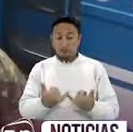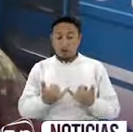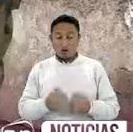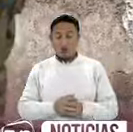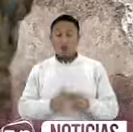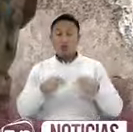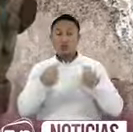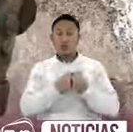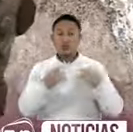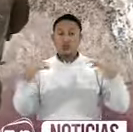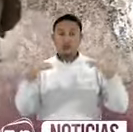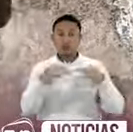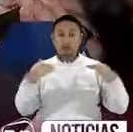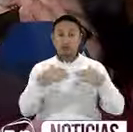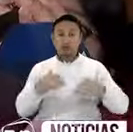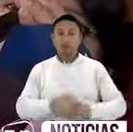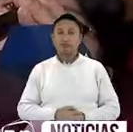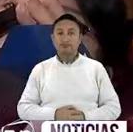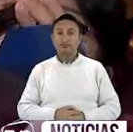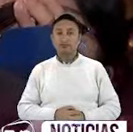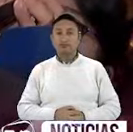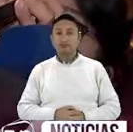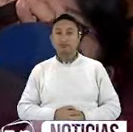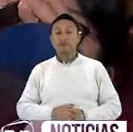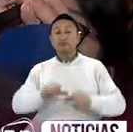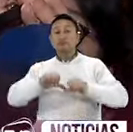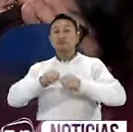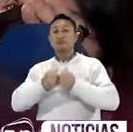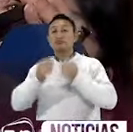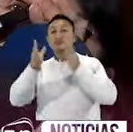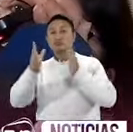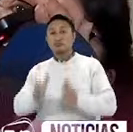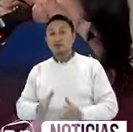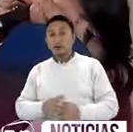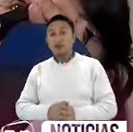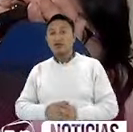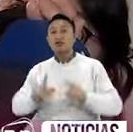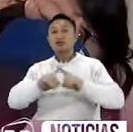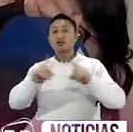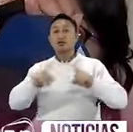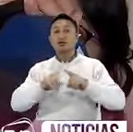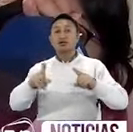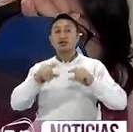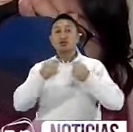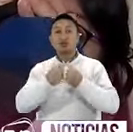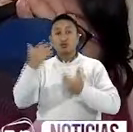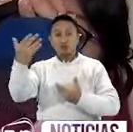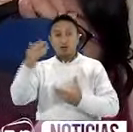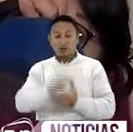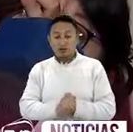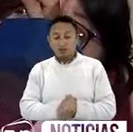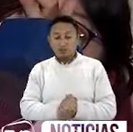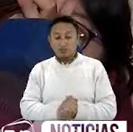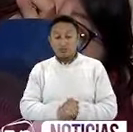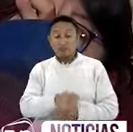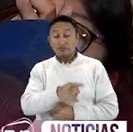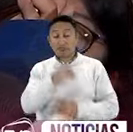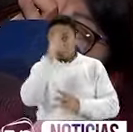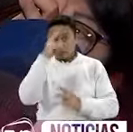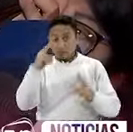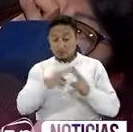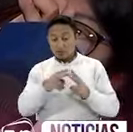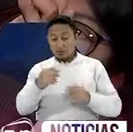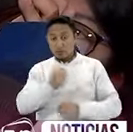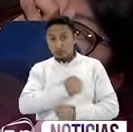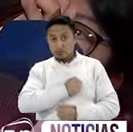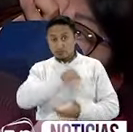contra el crimen organizado. Incluso los asambleístas de distintas tiendas políticas han reconocido que en sus